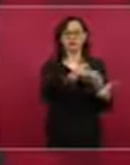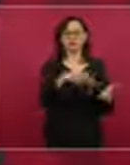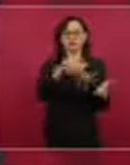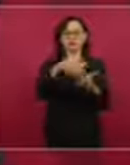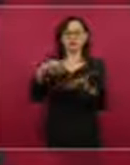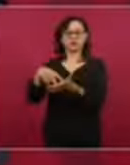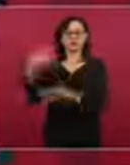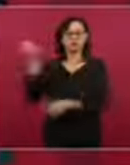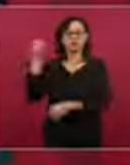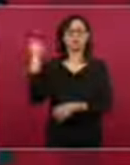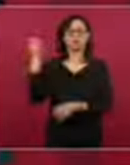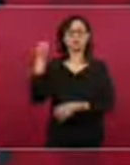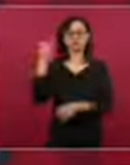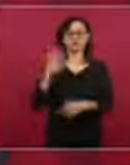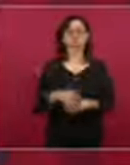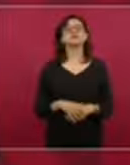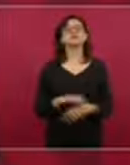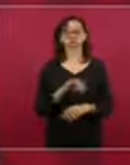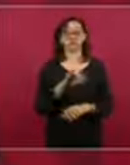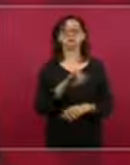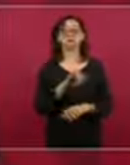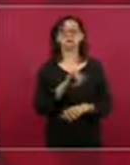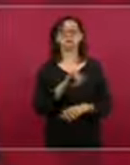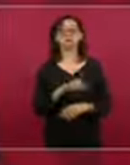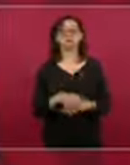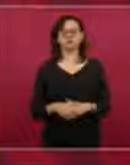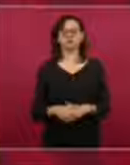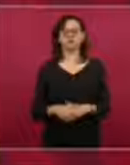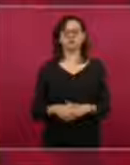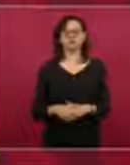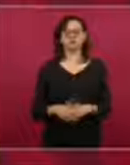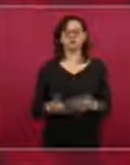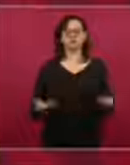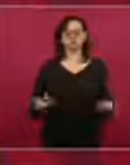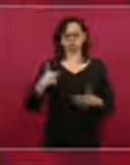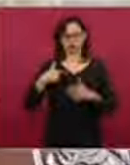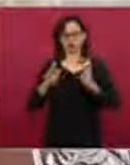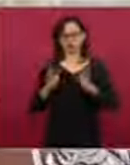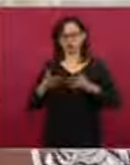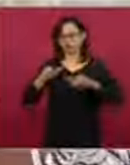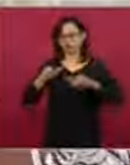Va, bien. Vamos a hablar. Gracias. Estoy haciendo mis textos para eso.